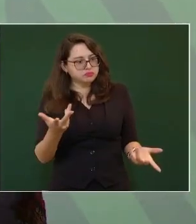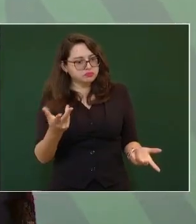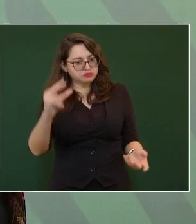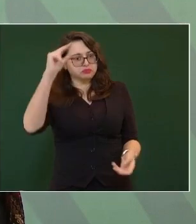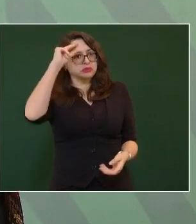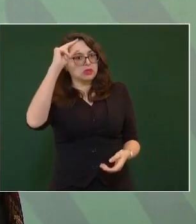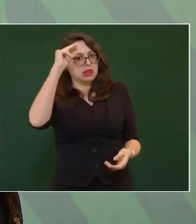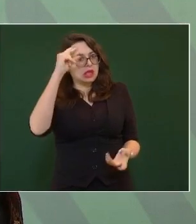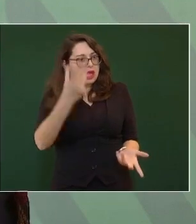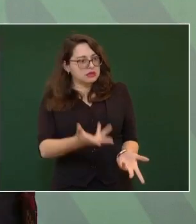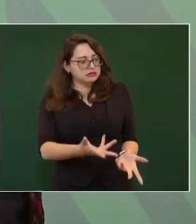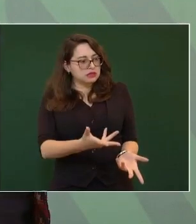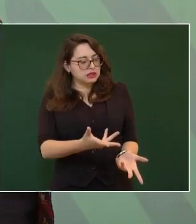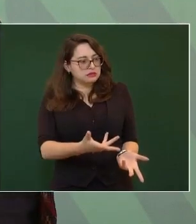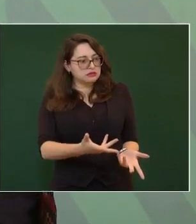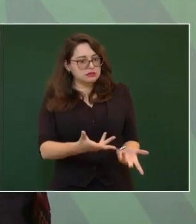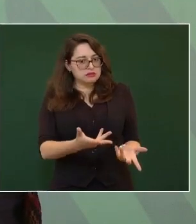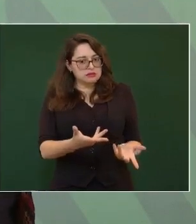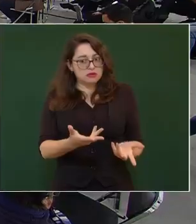no puedan